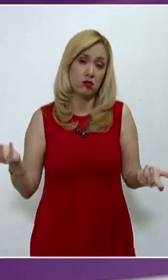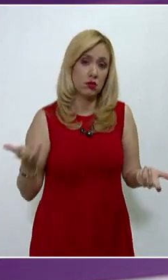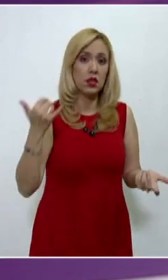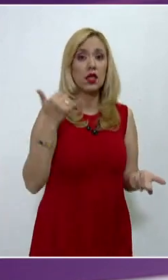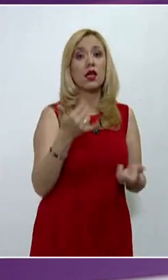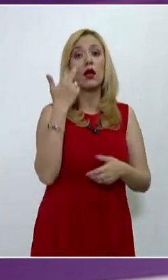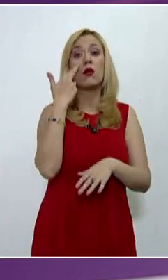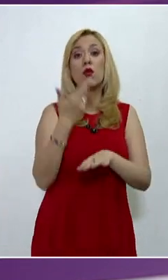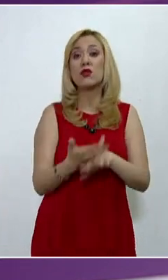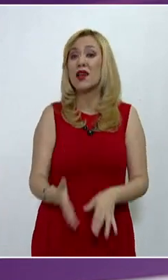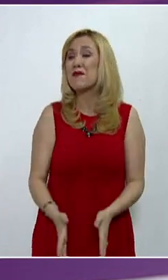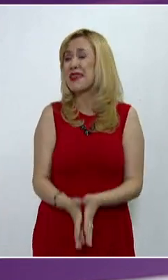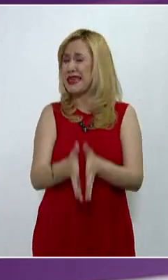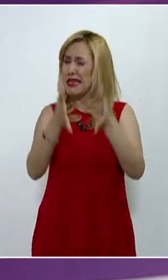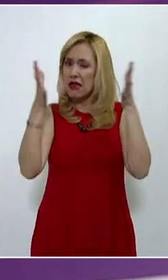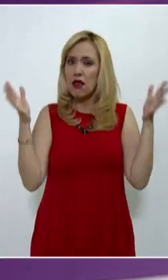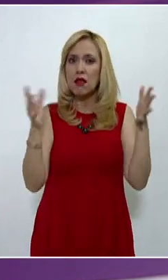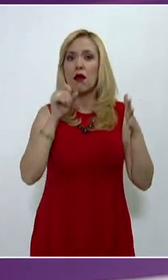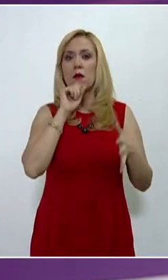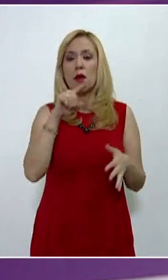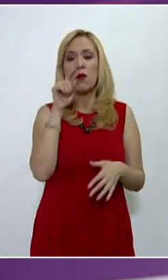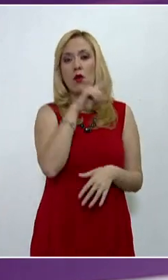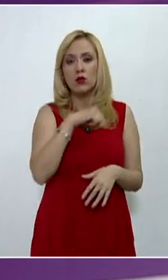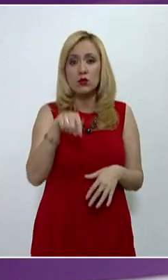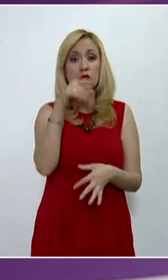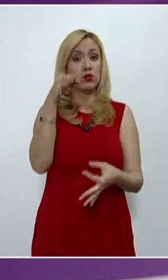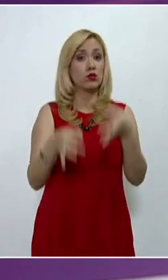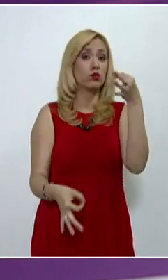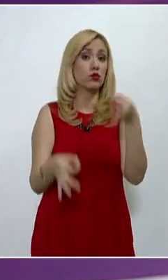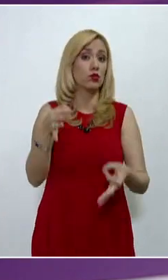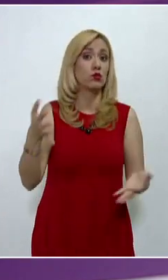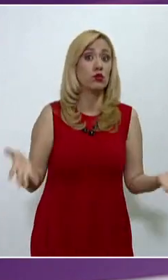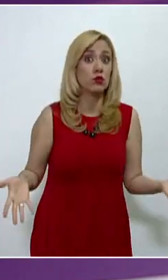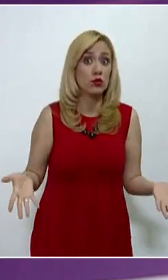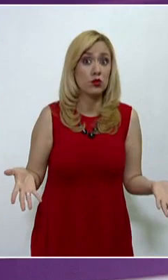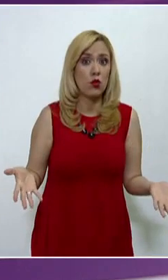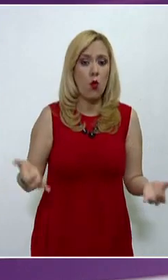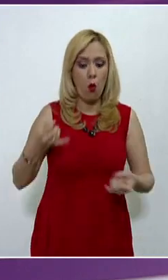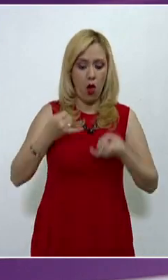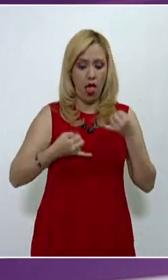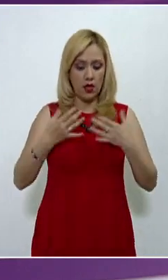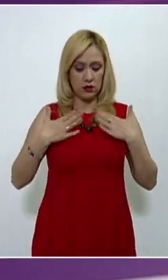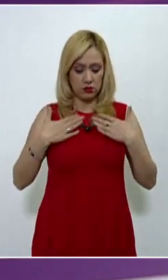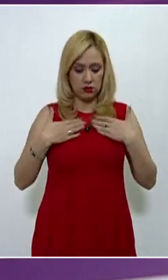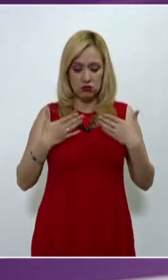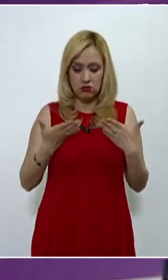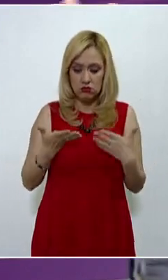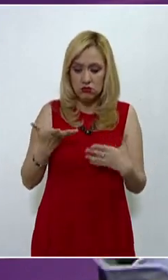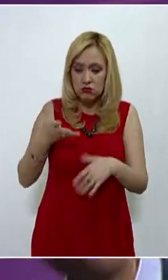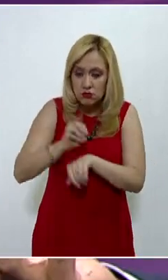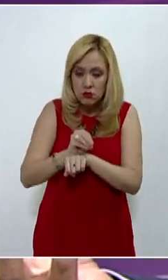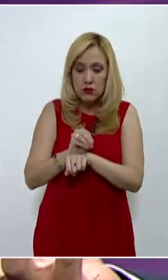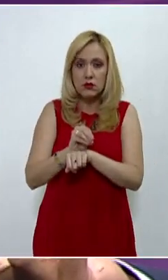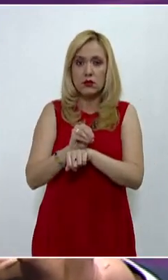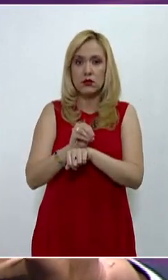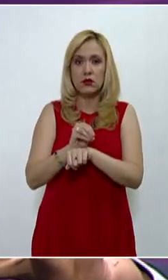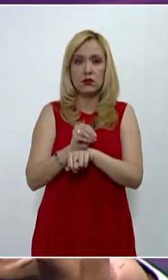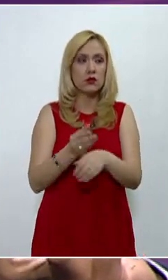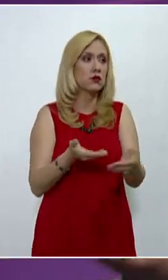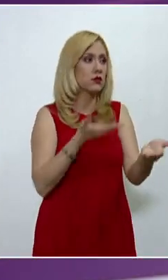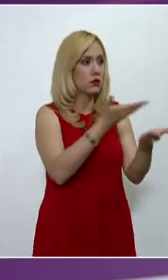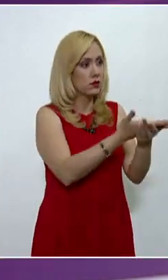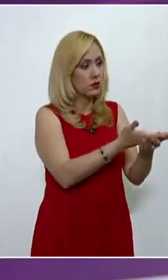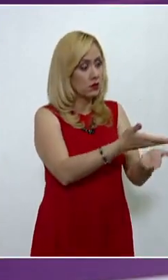responsabilidad mayor igualmente a las autoridades judiciales, que son las que tienen que autorizar el pedimento del